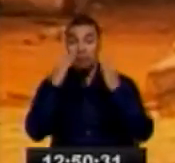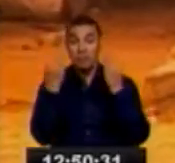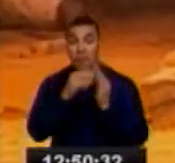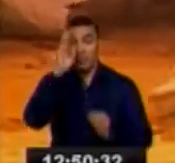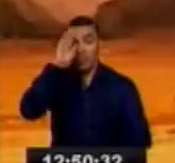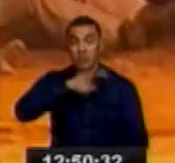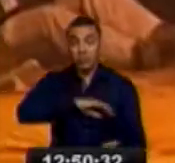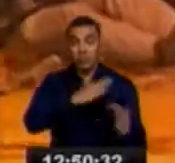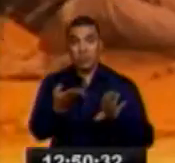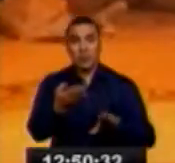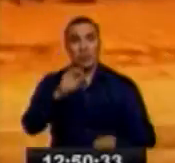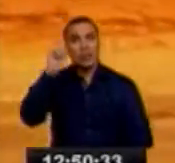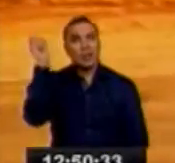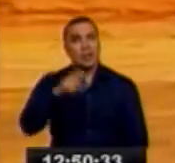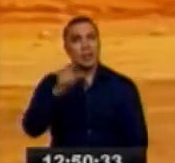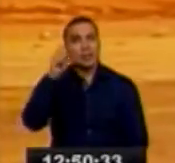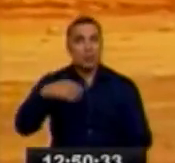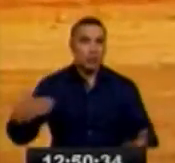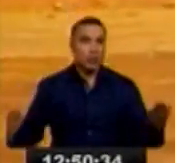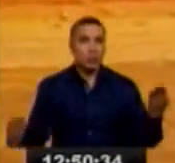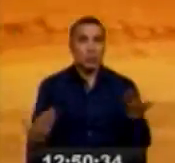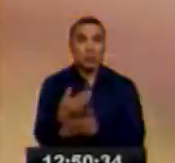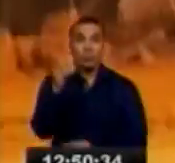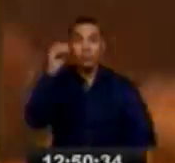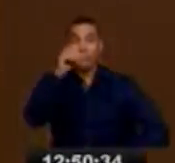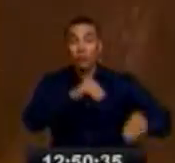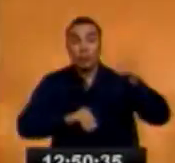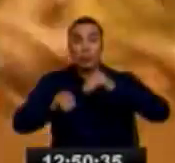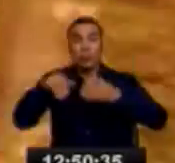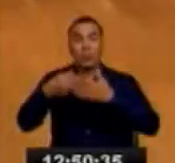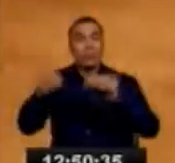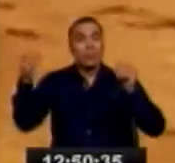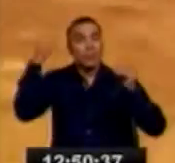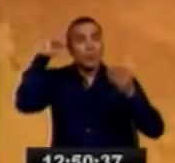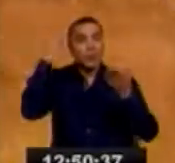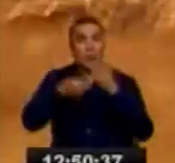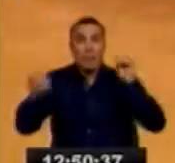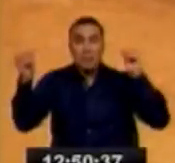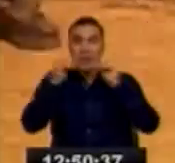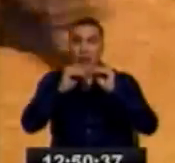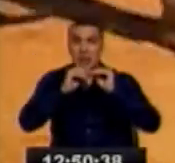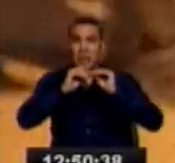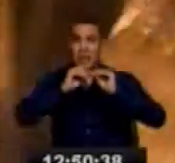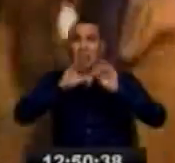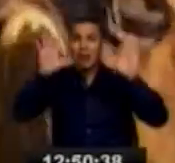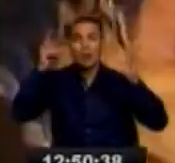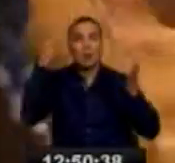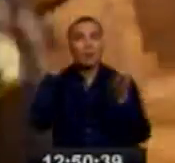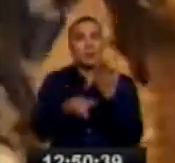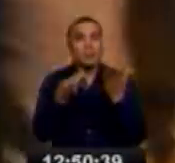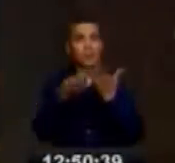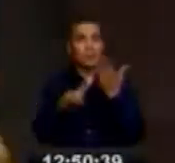policía fallecido, será necesaria una nueva reconstrucción de los hechos para esclarecer este caso. Isaías Cruz, TC Televisión.